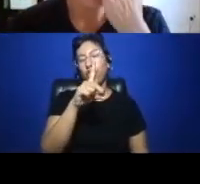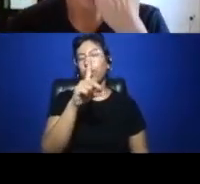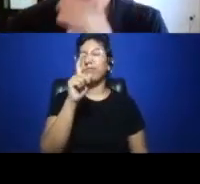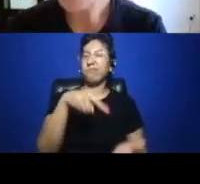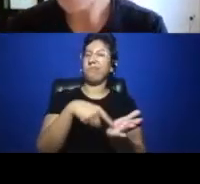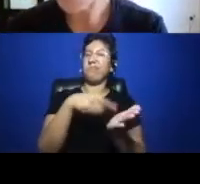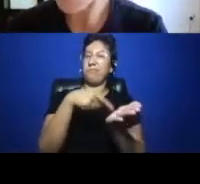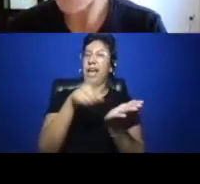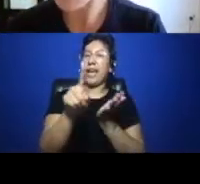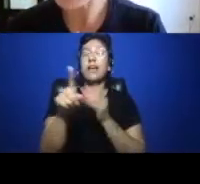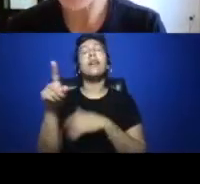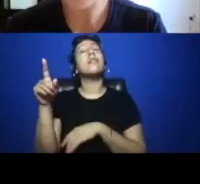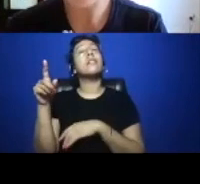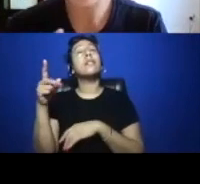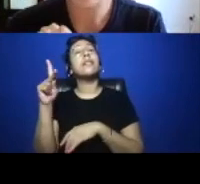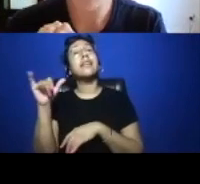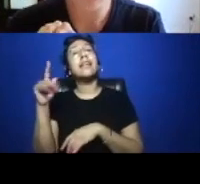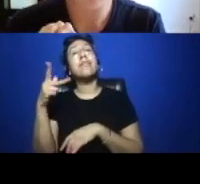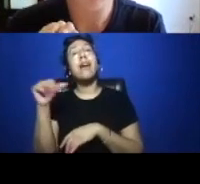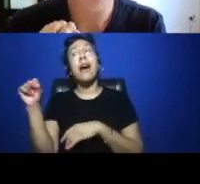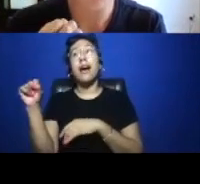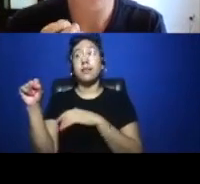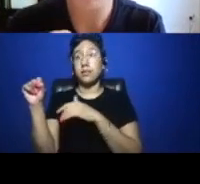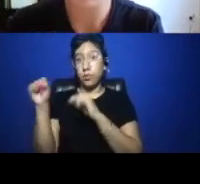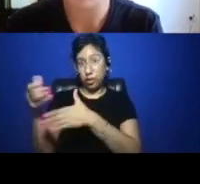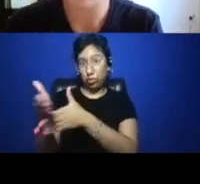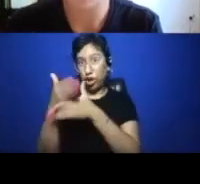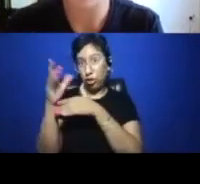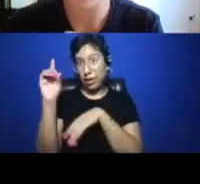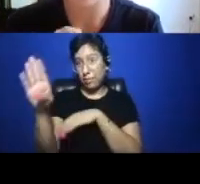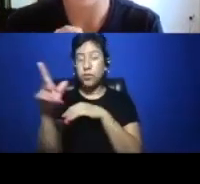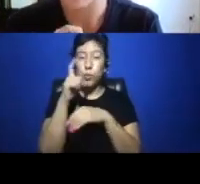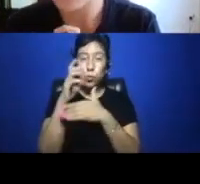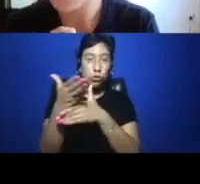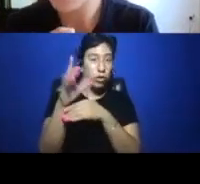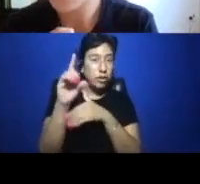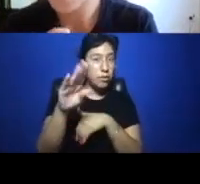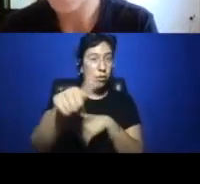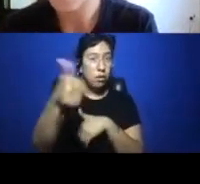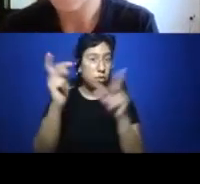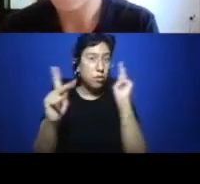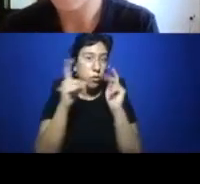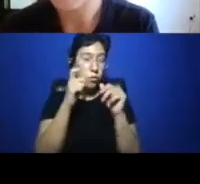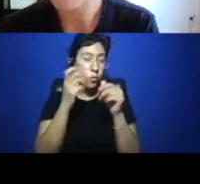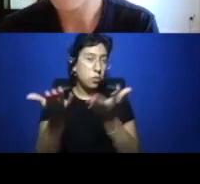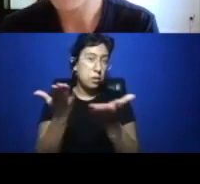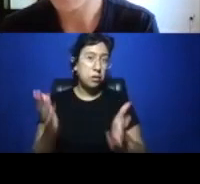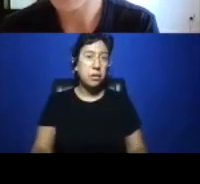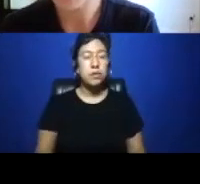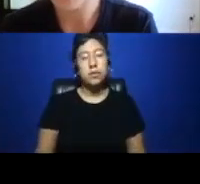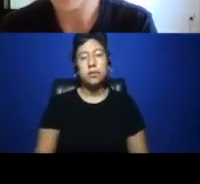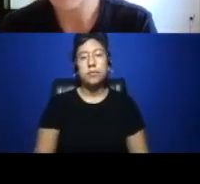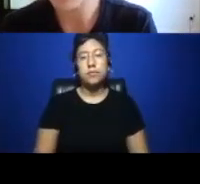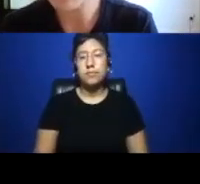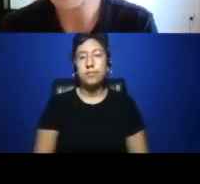El KeePass, la data de base de datos, puedes compartir. ¿Hay alguien en la llamada que está compartiendo la base de datos con otra